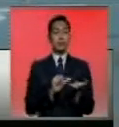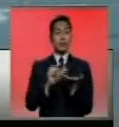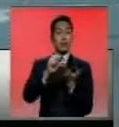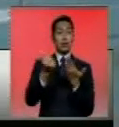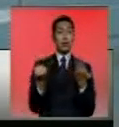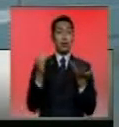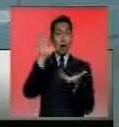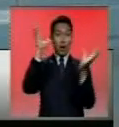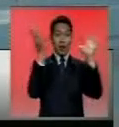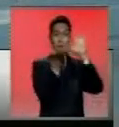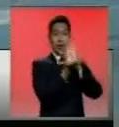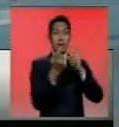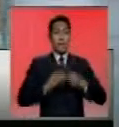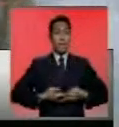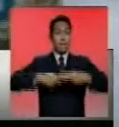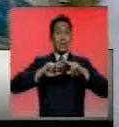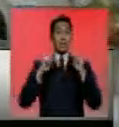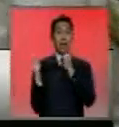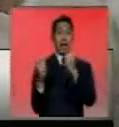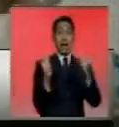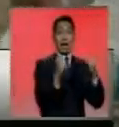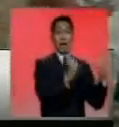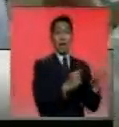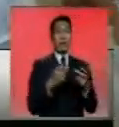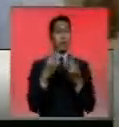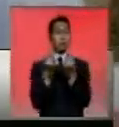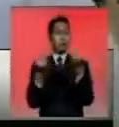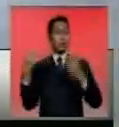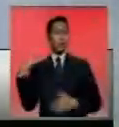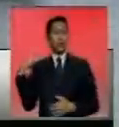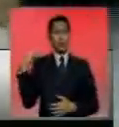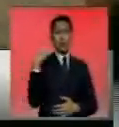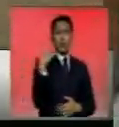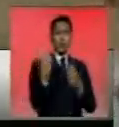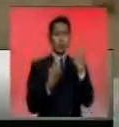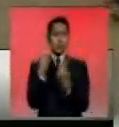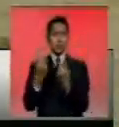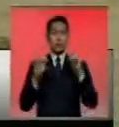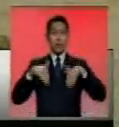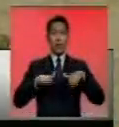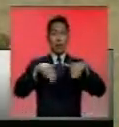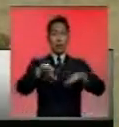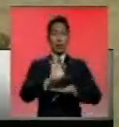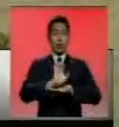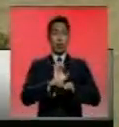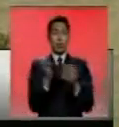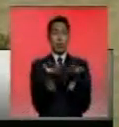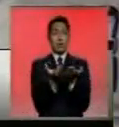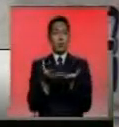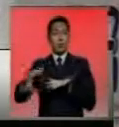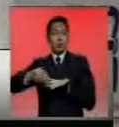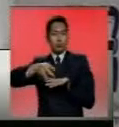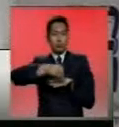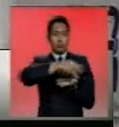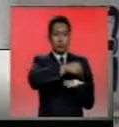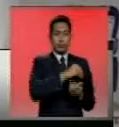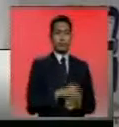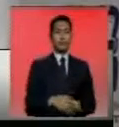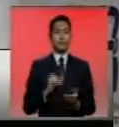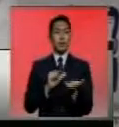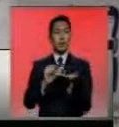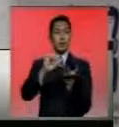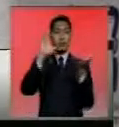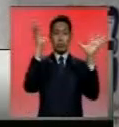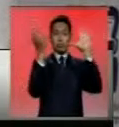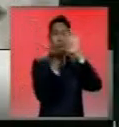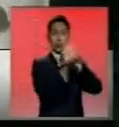una campaña que moviliza a miles de voluntarios que visitan las playas ecuatorianas para recoger los desechos el ministro del ambiente daniel